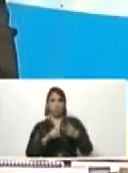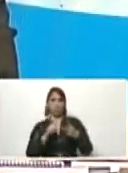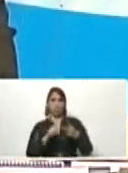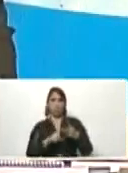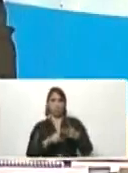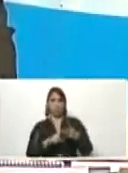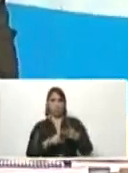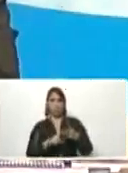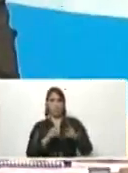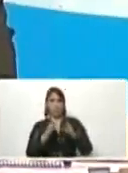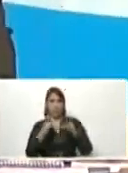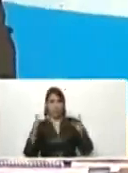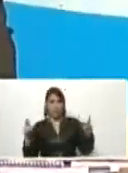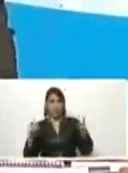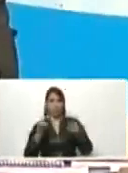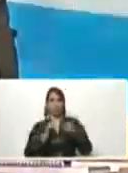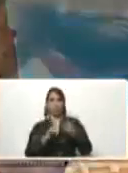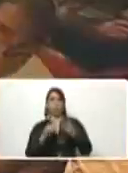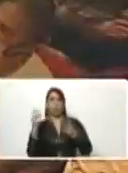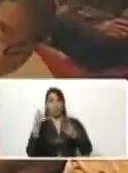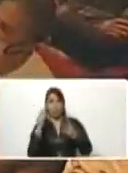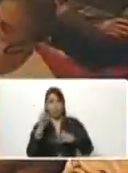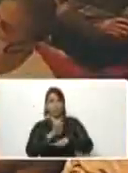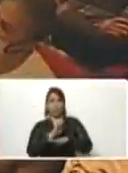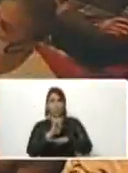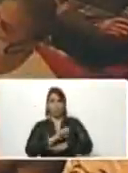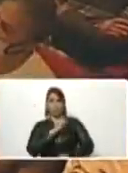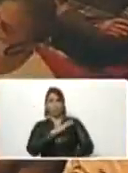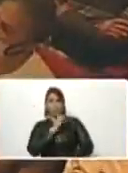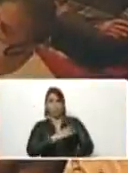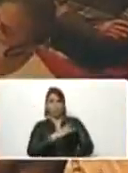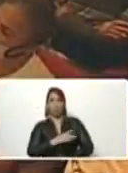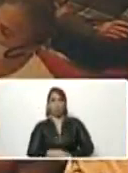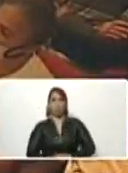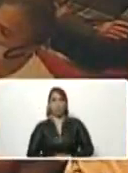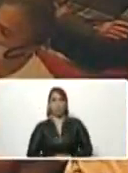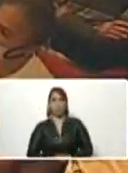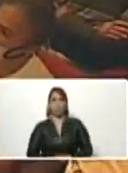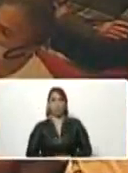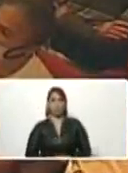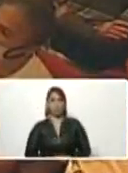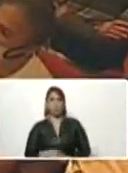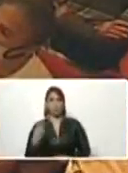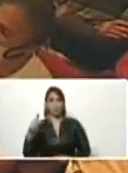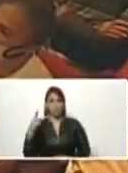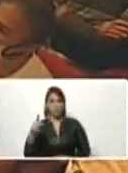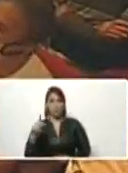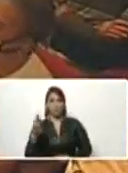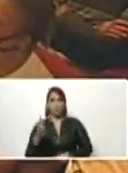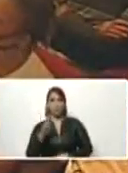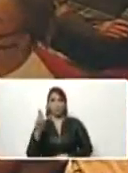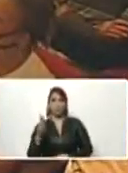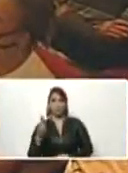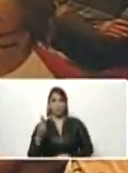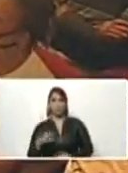colombianos, ecuatorianos, peruanos, chilenos, argentinos, paraguayos,